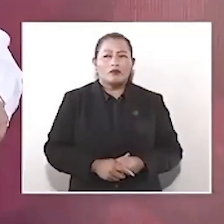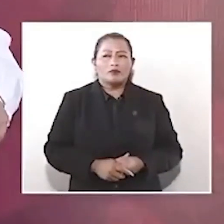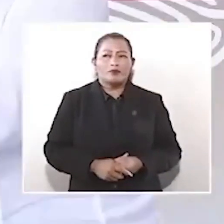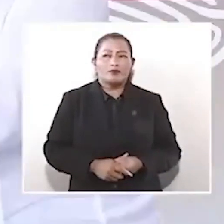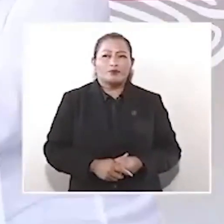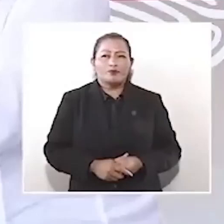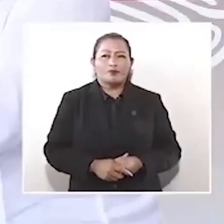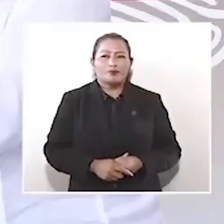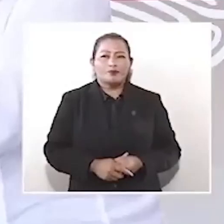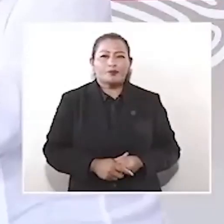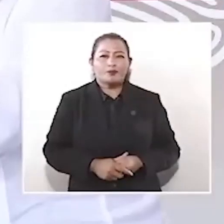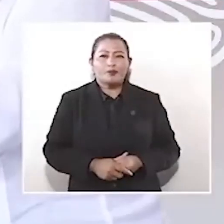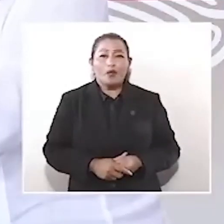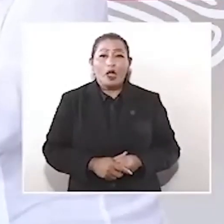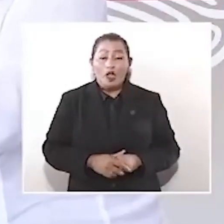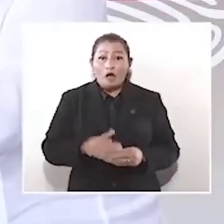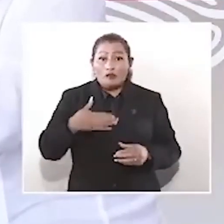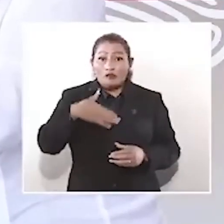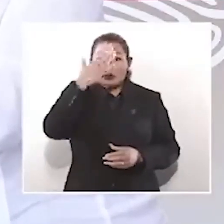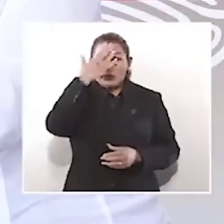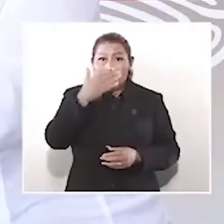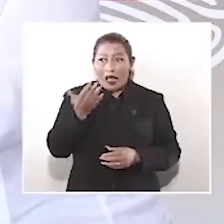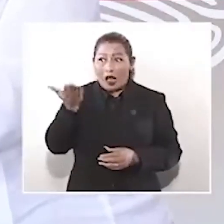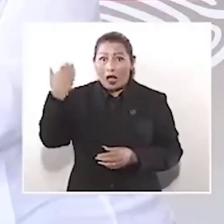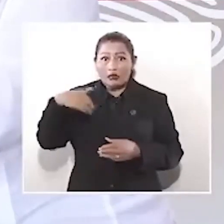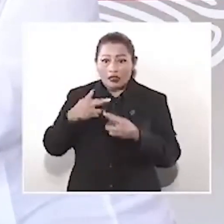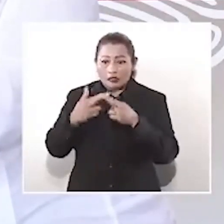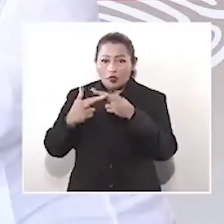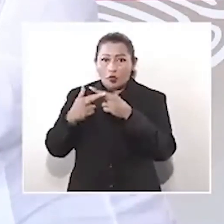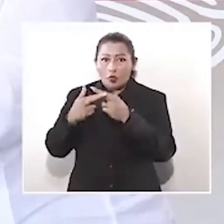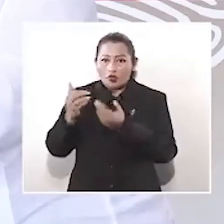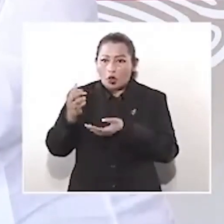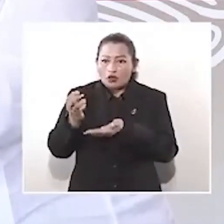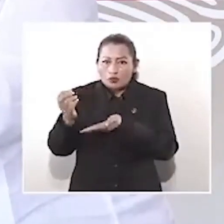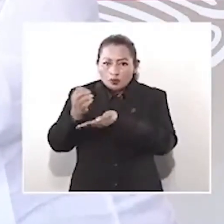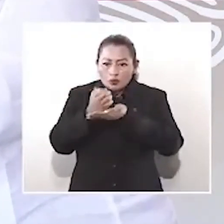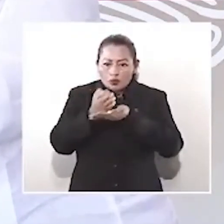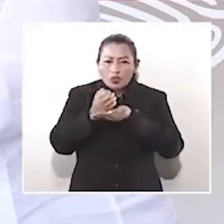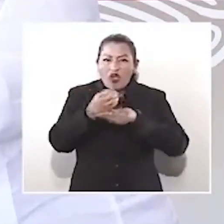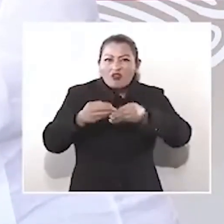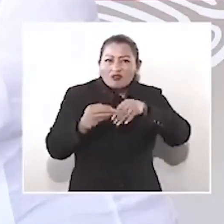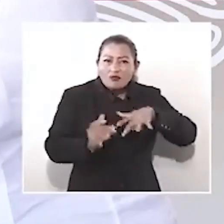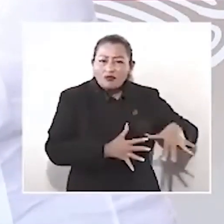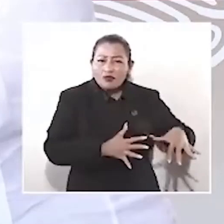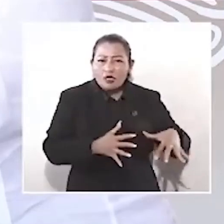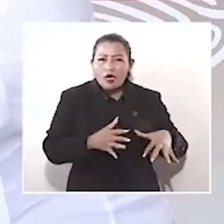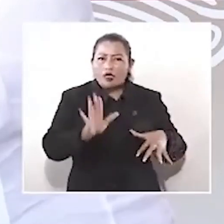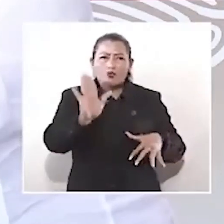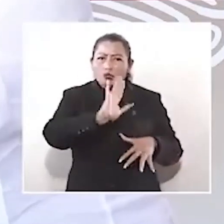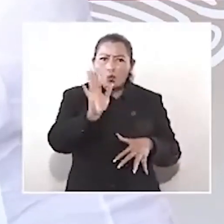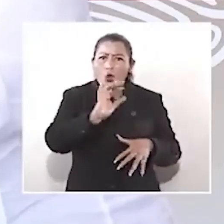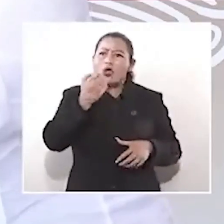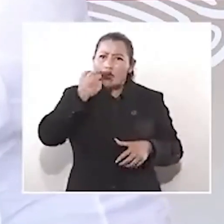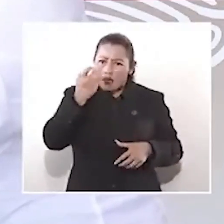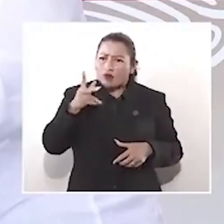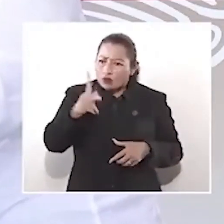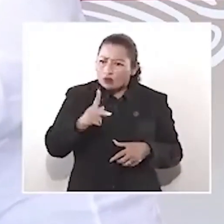Son 34 mil Yaquis, Hablantes Yaquis. Y